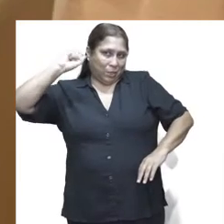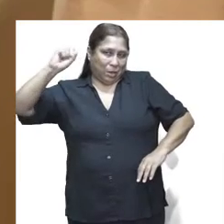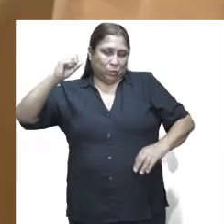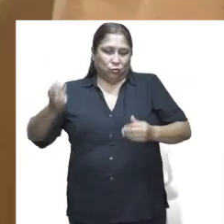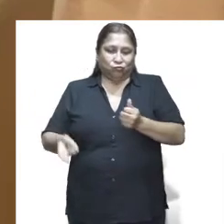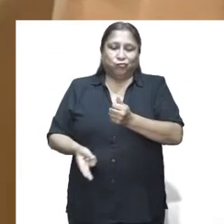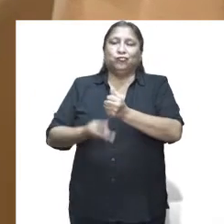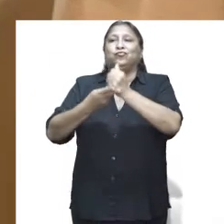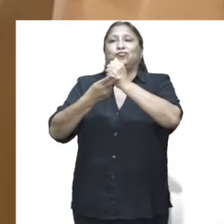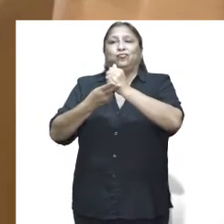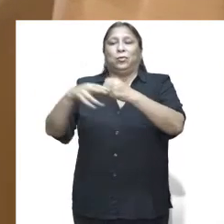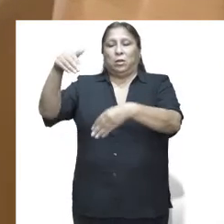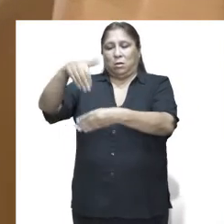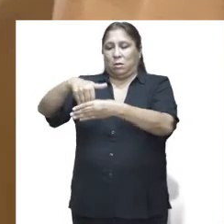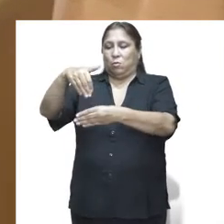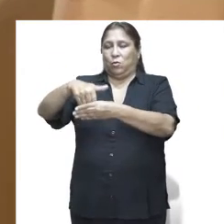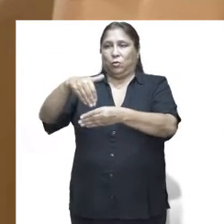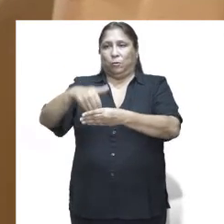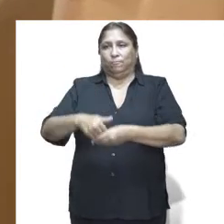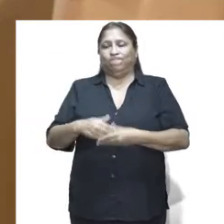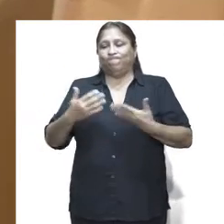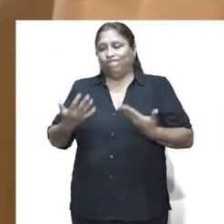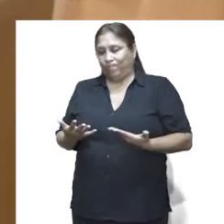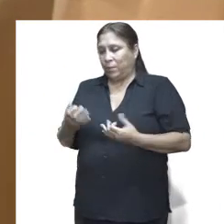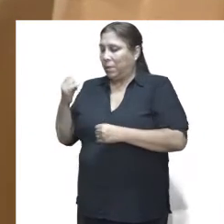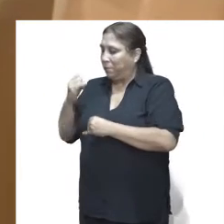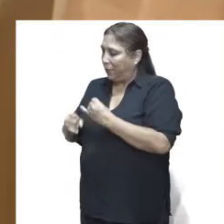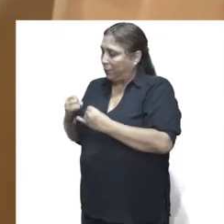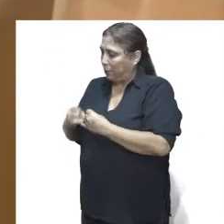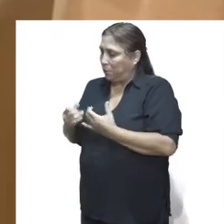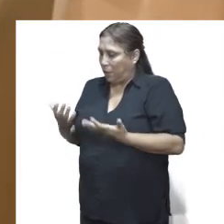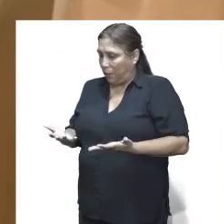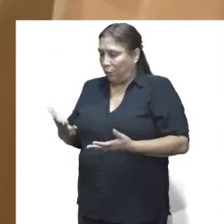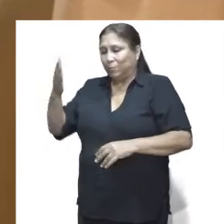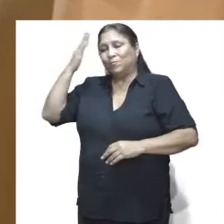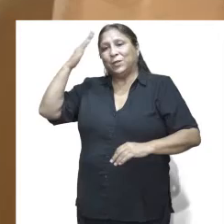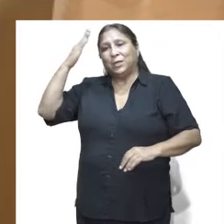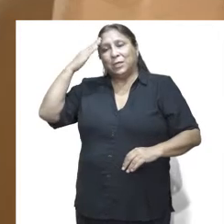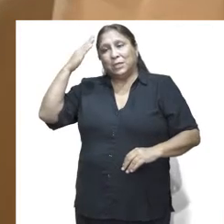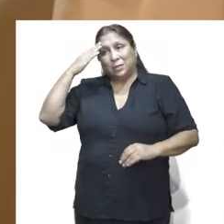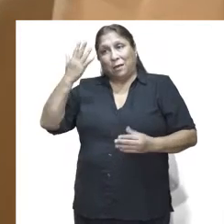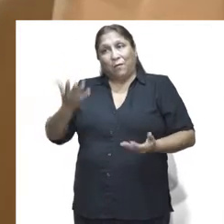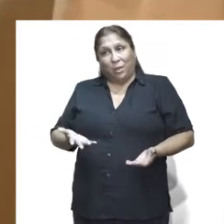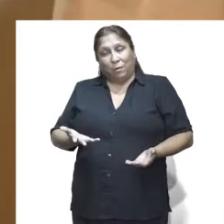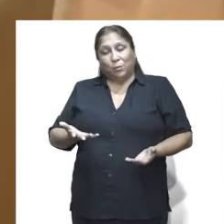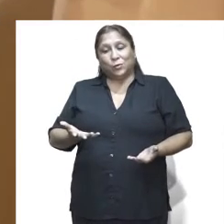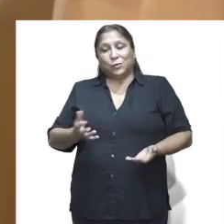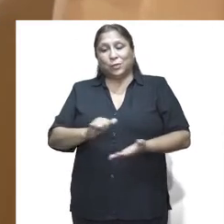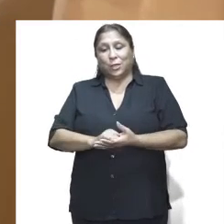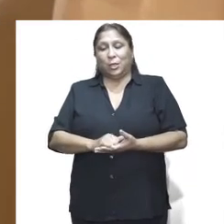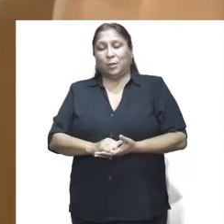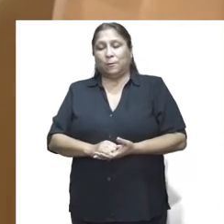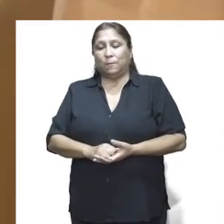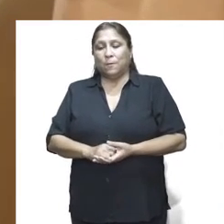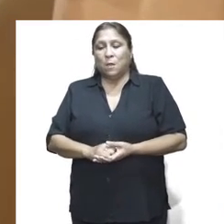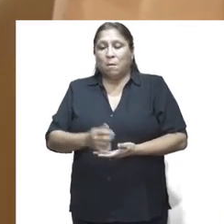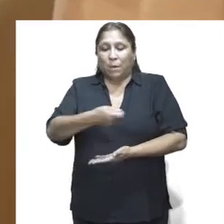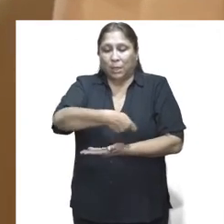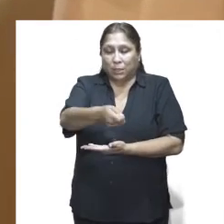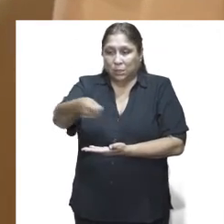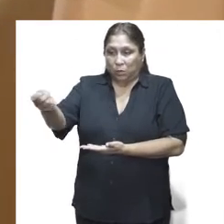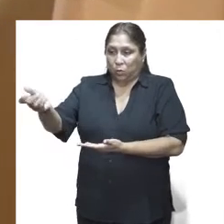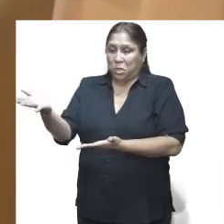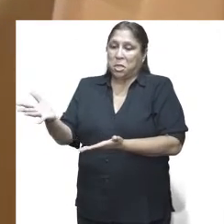ejercicio del derecho al voto, ¿no? María Isabel, para terminar, sabemos que van a distribuir personal